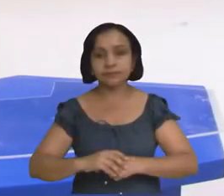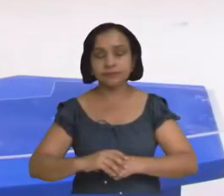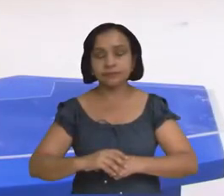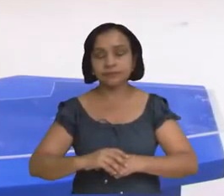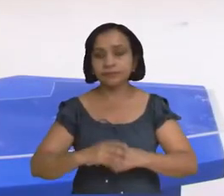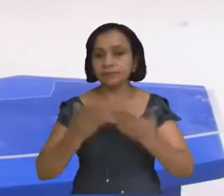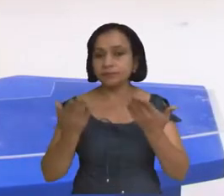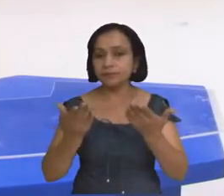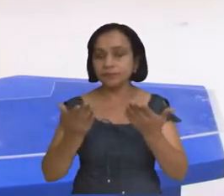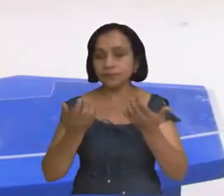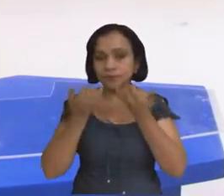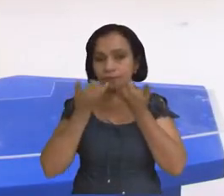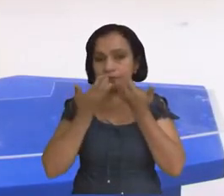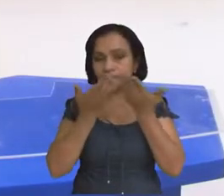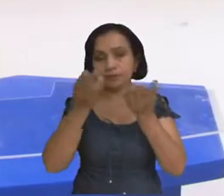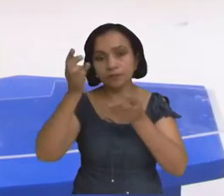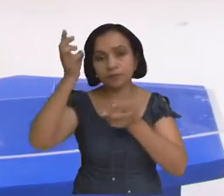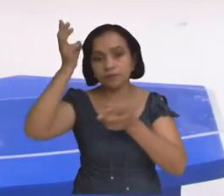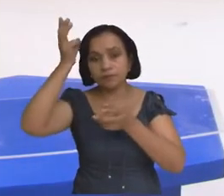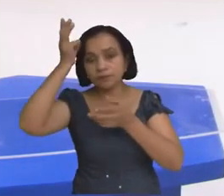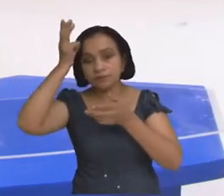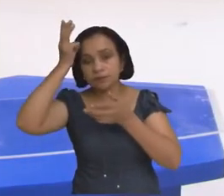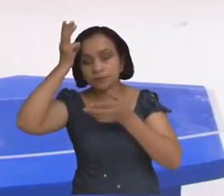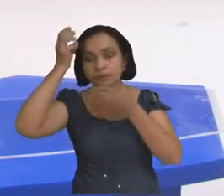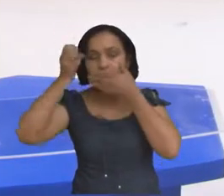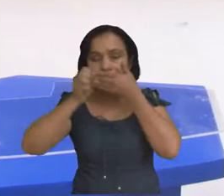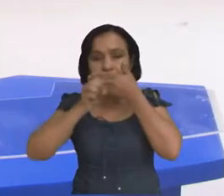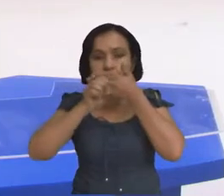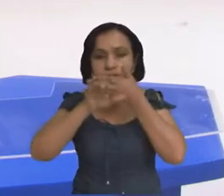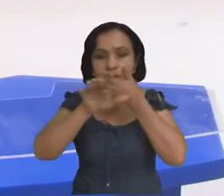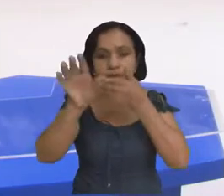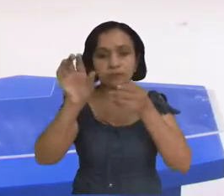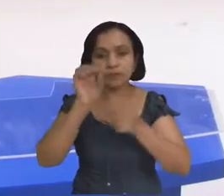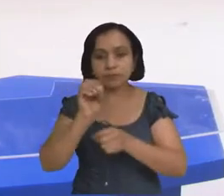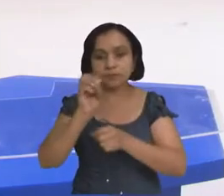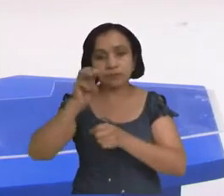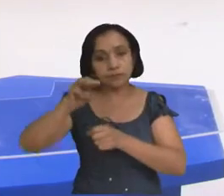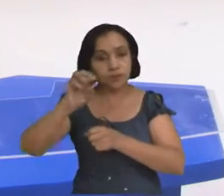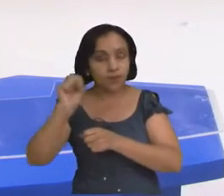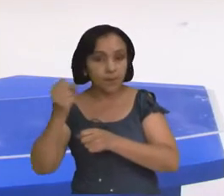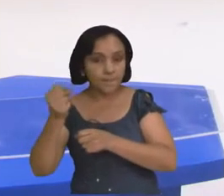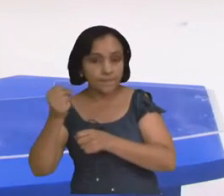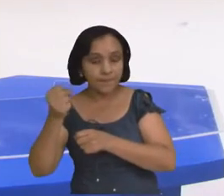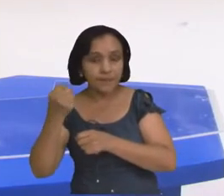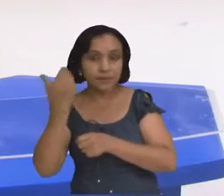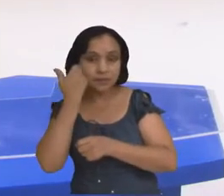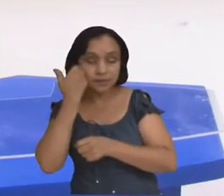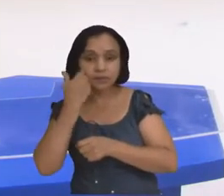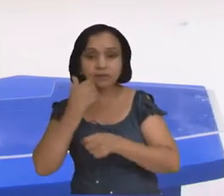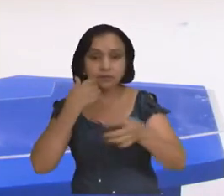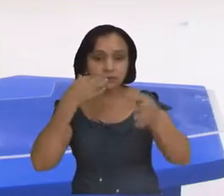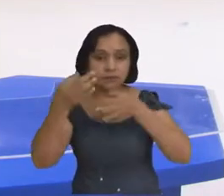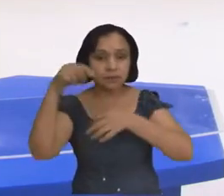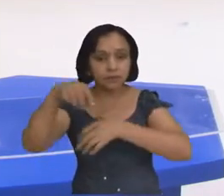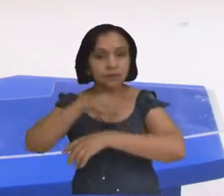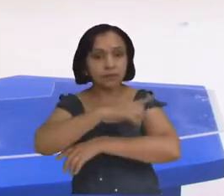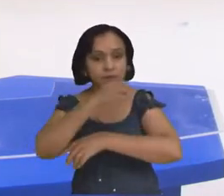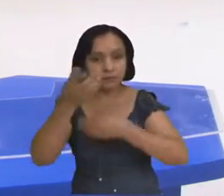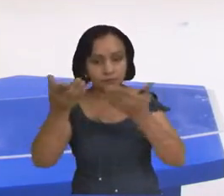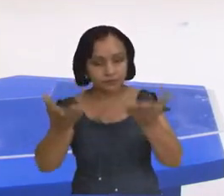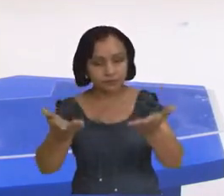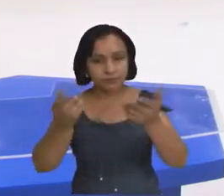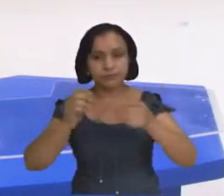Y un nuevo informe sobre el coronavirus con datos soportados por la Organización Panamericana de la Salud fue presentado el día de hoy.